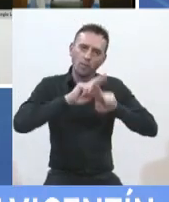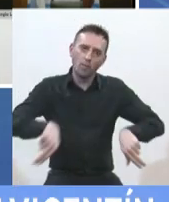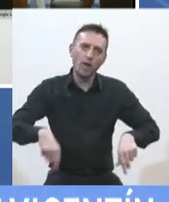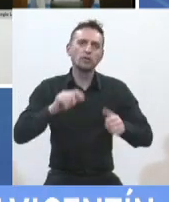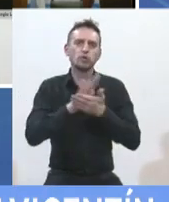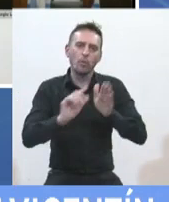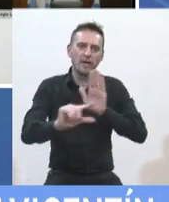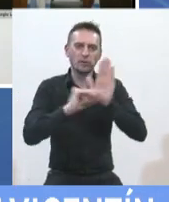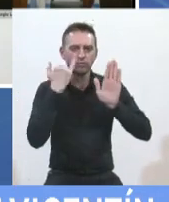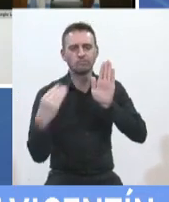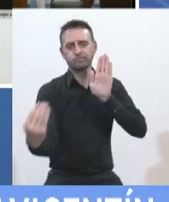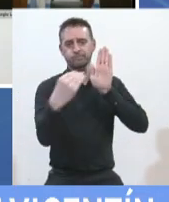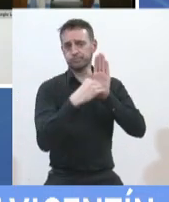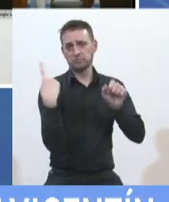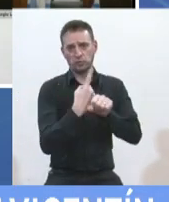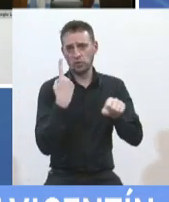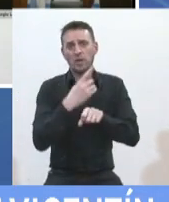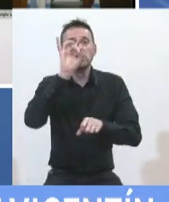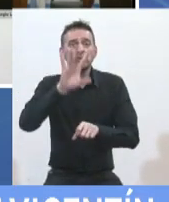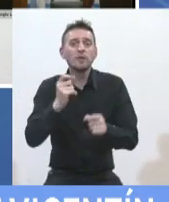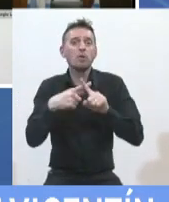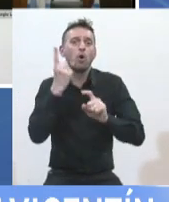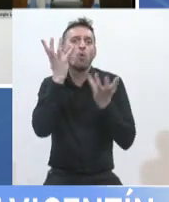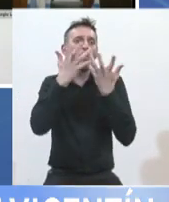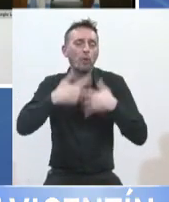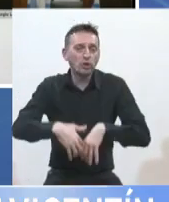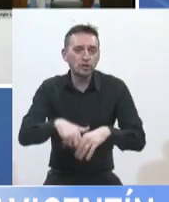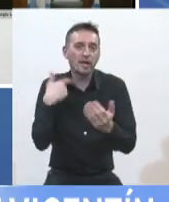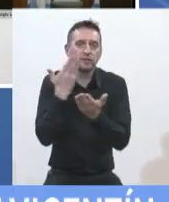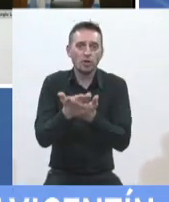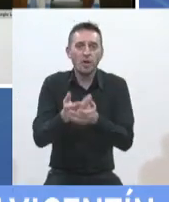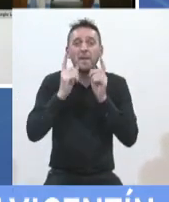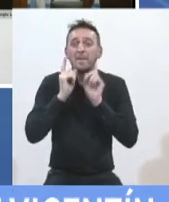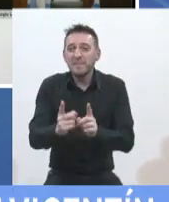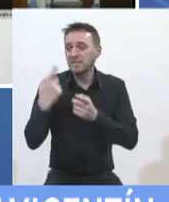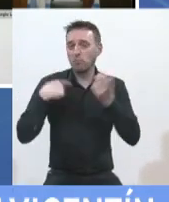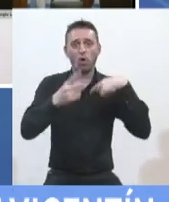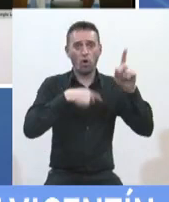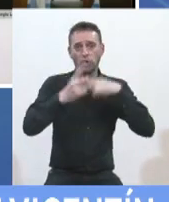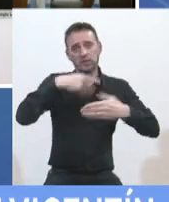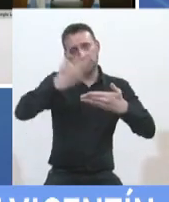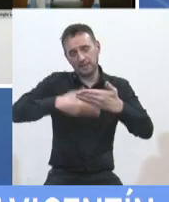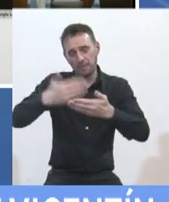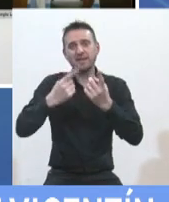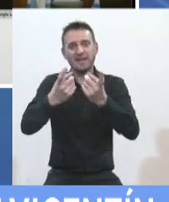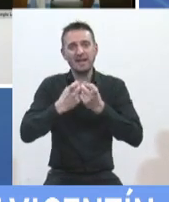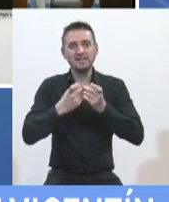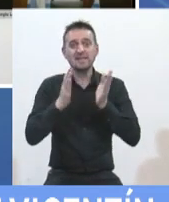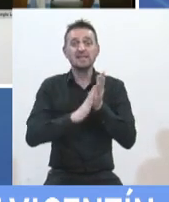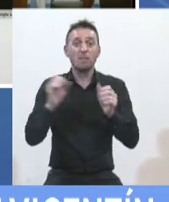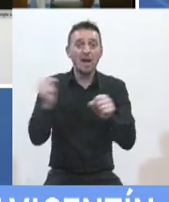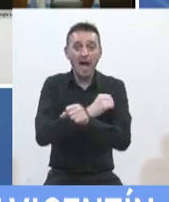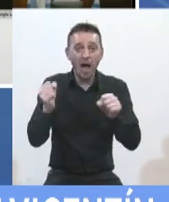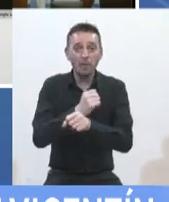resolución sobre tablas sino únicamente por medio de un proyecto en forma que seguirá la misma tramitación que cualquier otro requerida para su aprobación